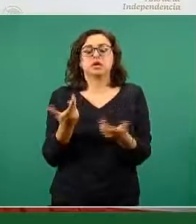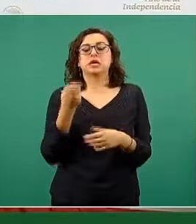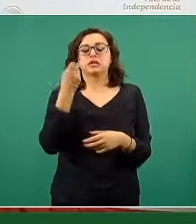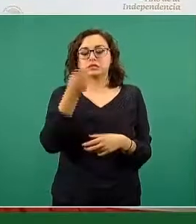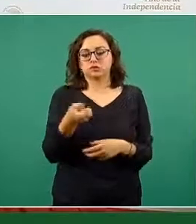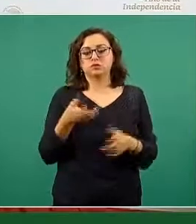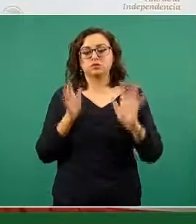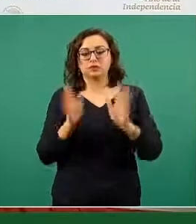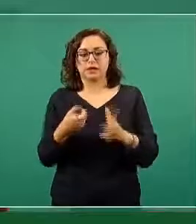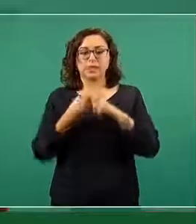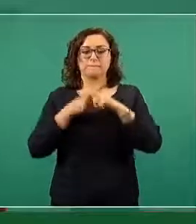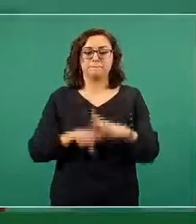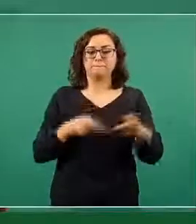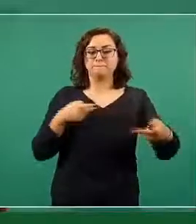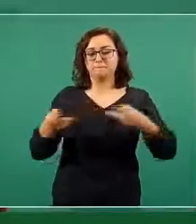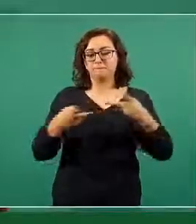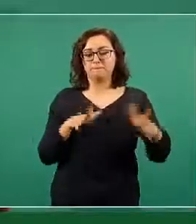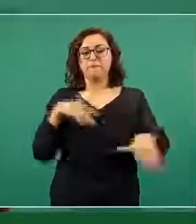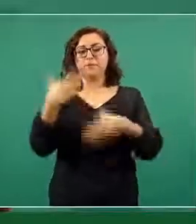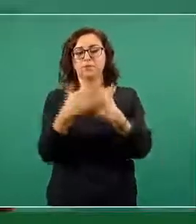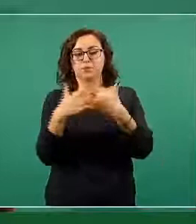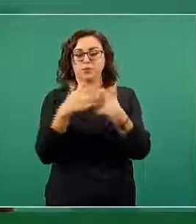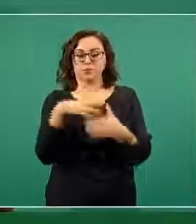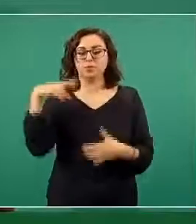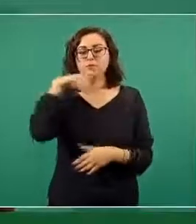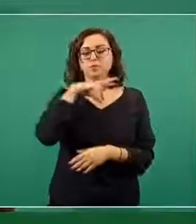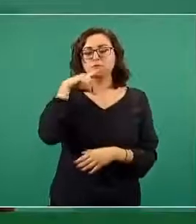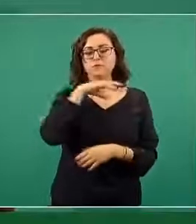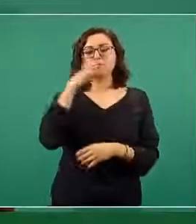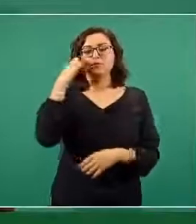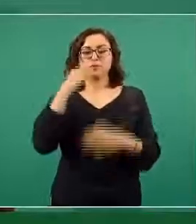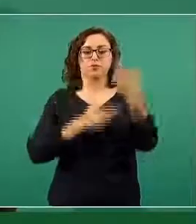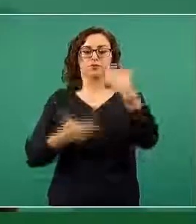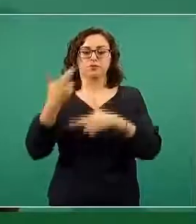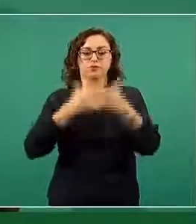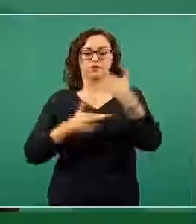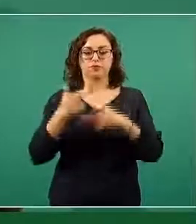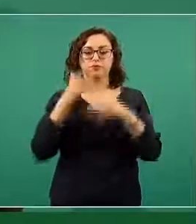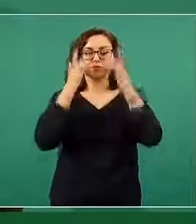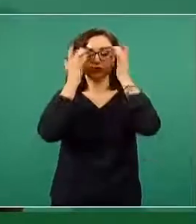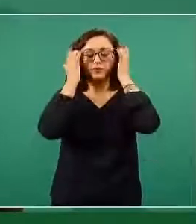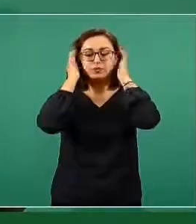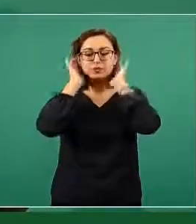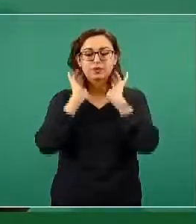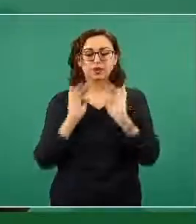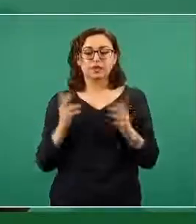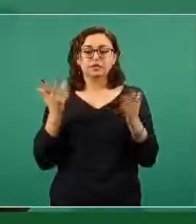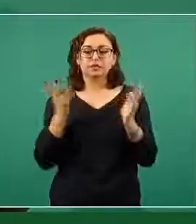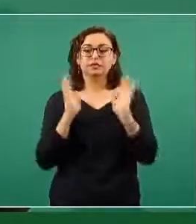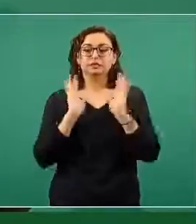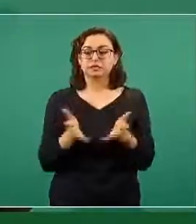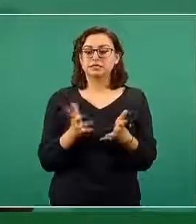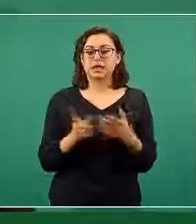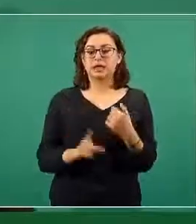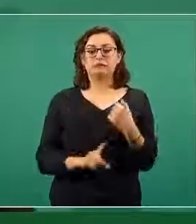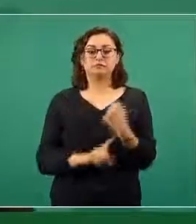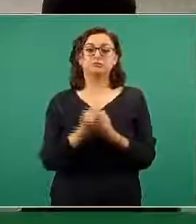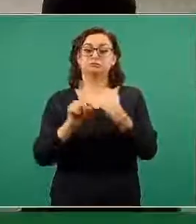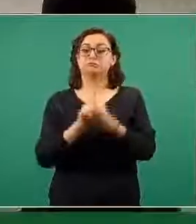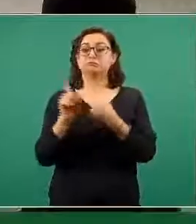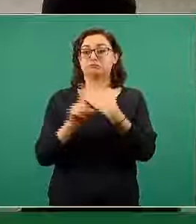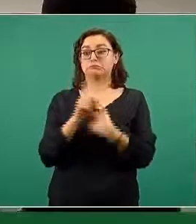tenemos listas para poder regresar a clases lo más pronto posible y abatir este